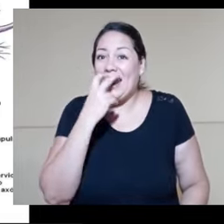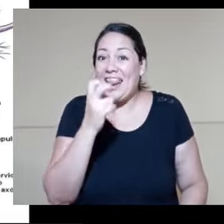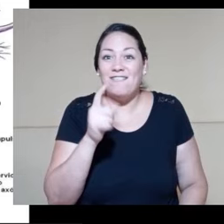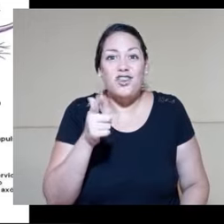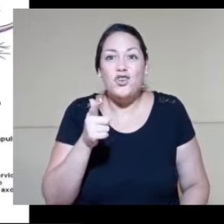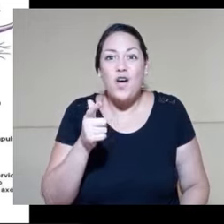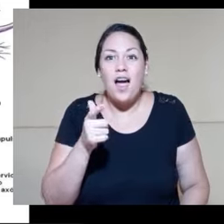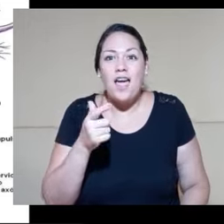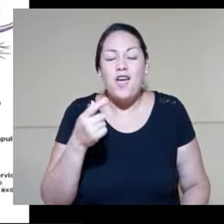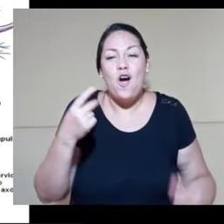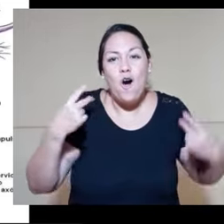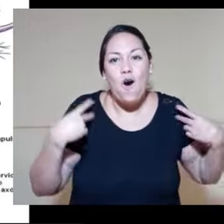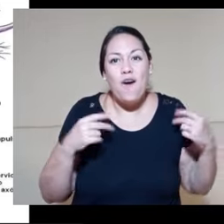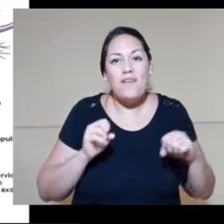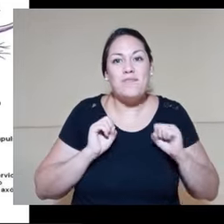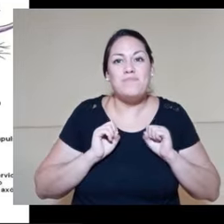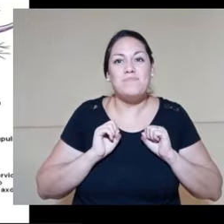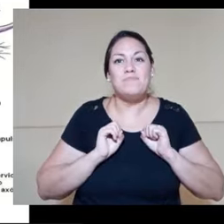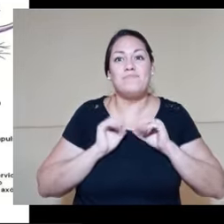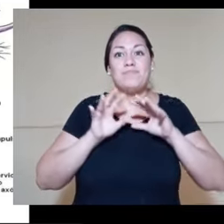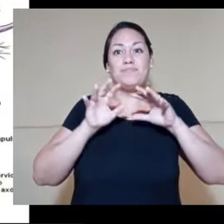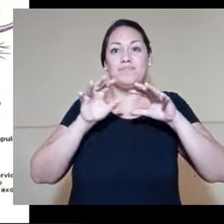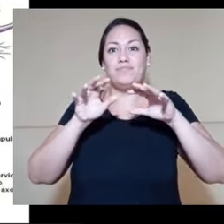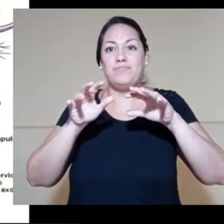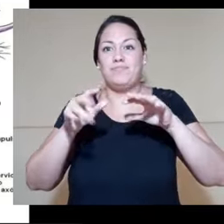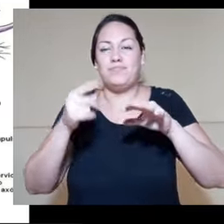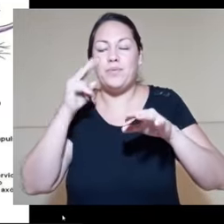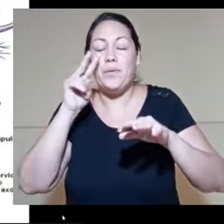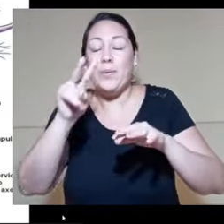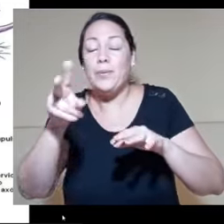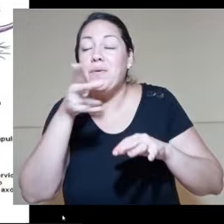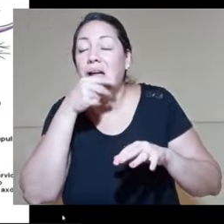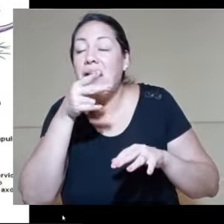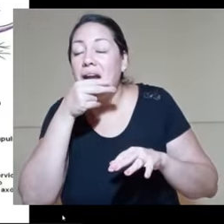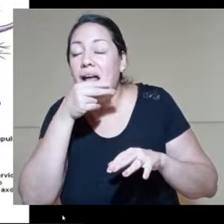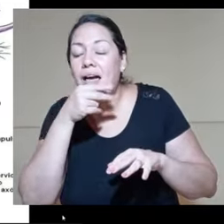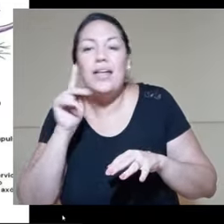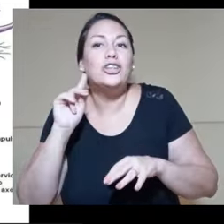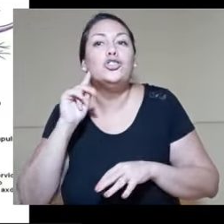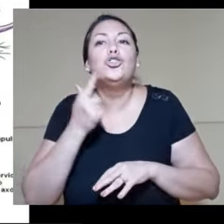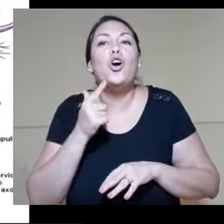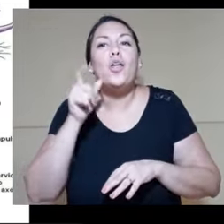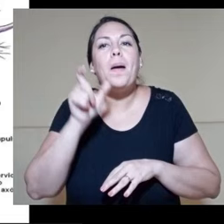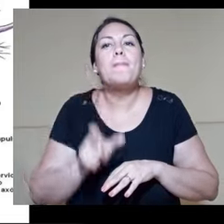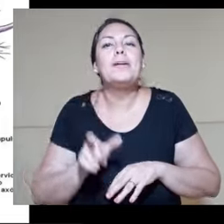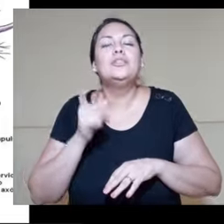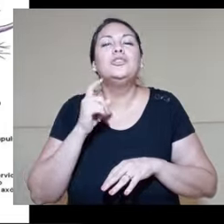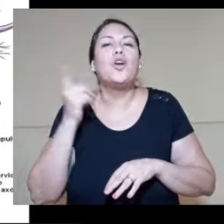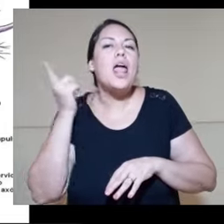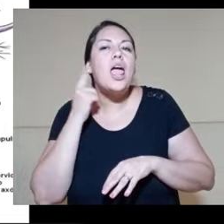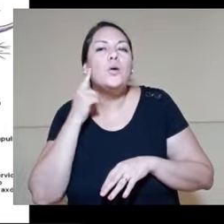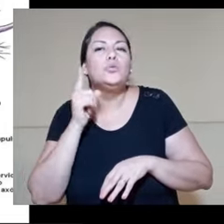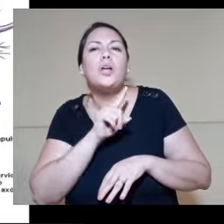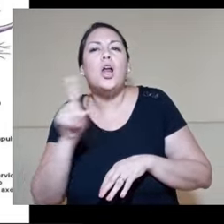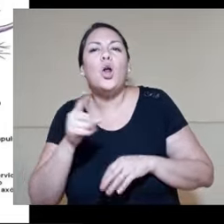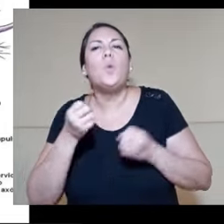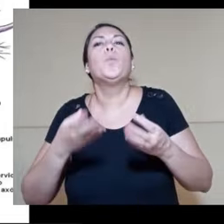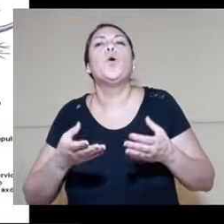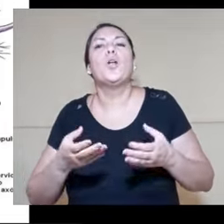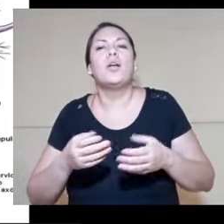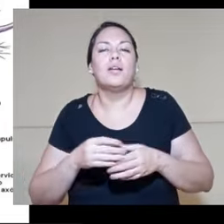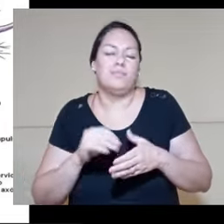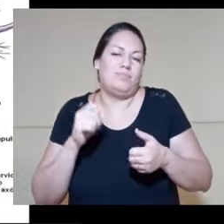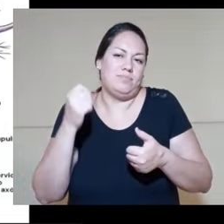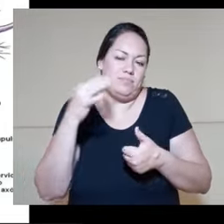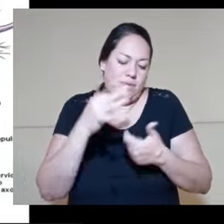que no ve? Porque no hay impulso nervioso, o el impulso viaja y no llega nunca a la corteza visual. El sordo,